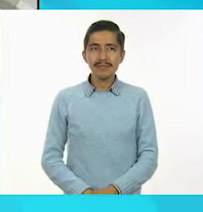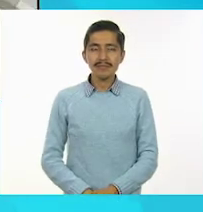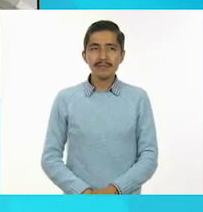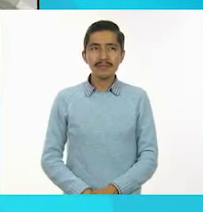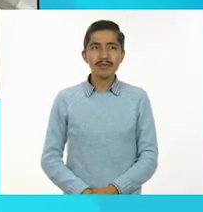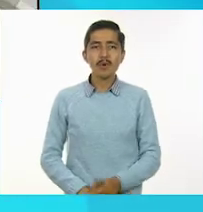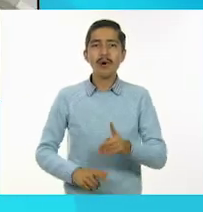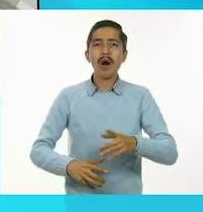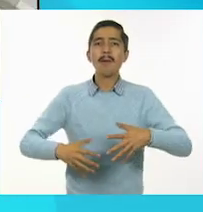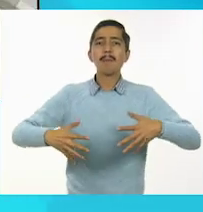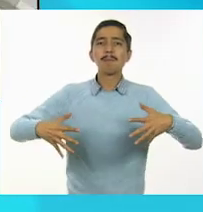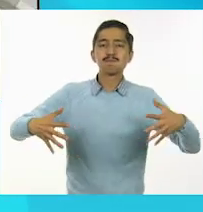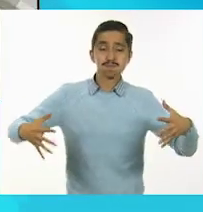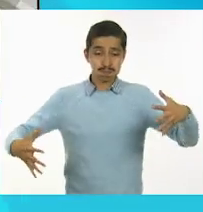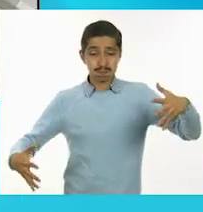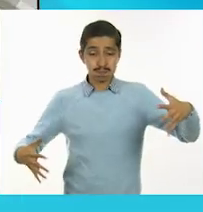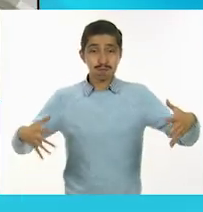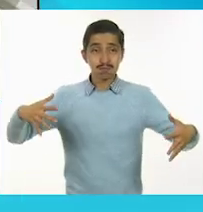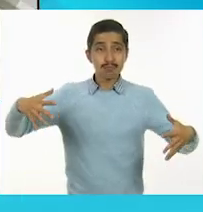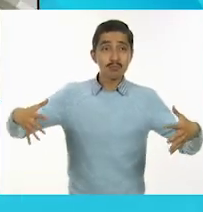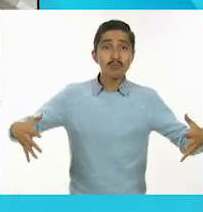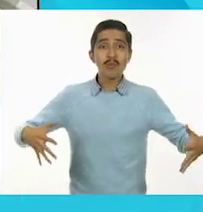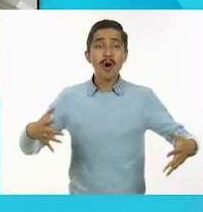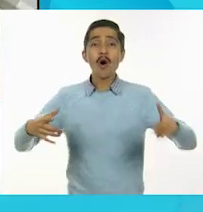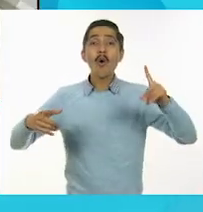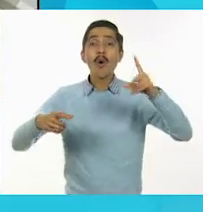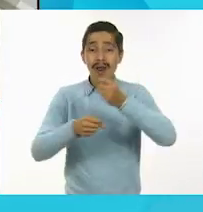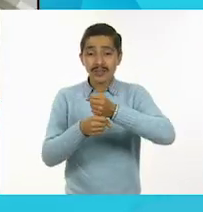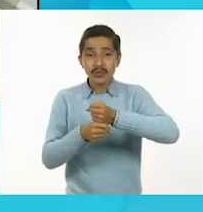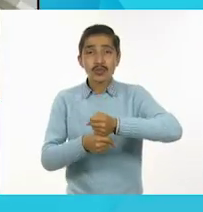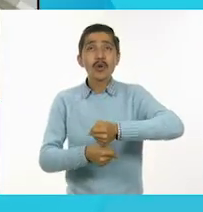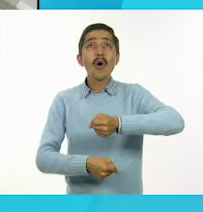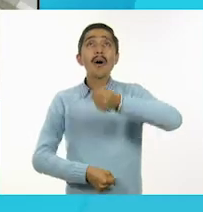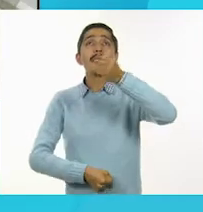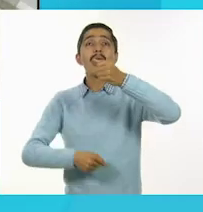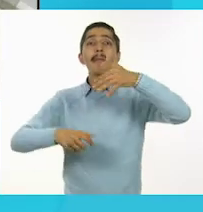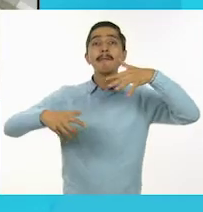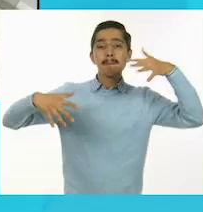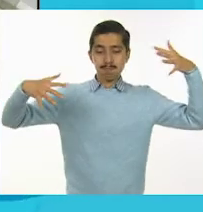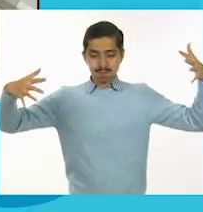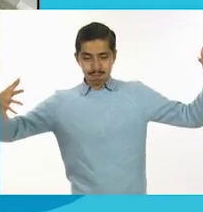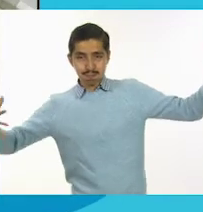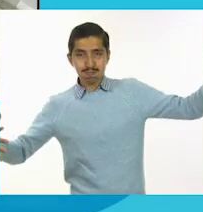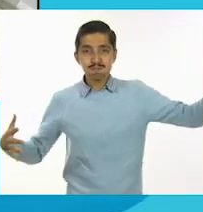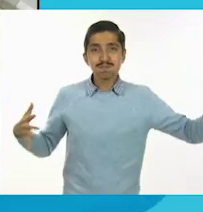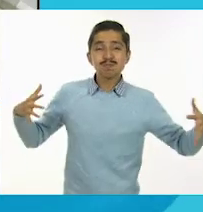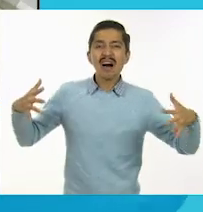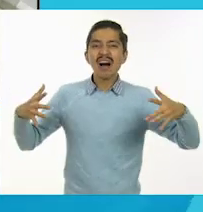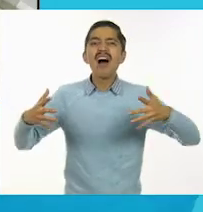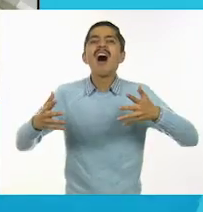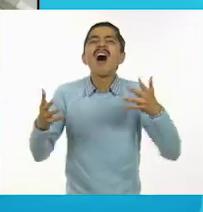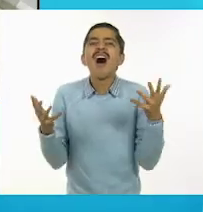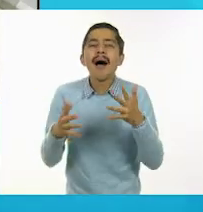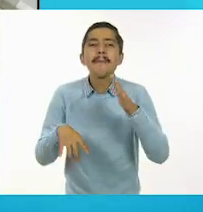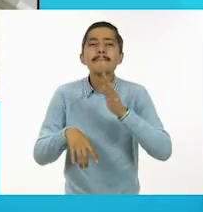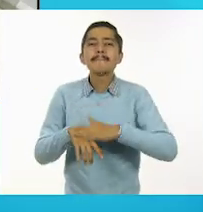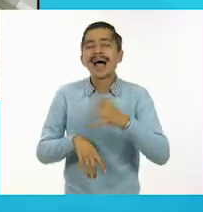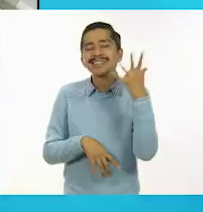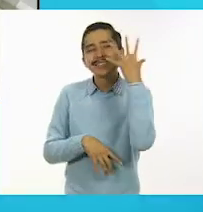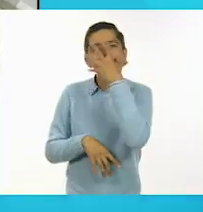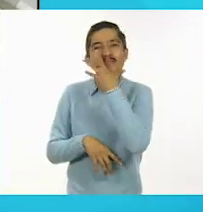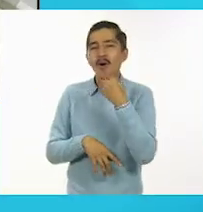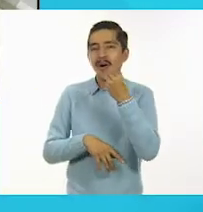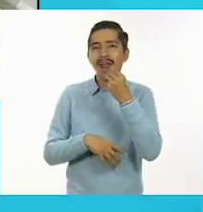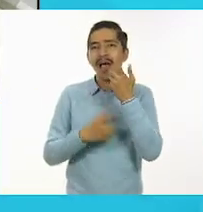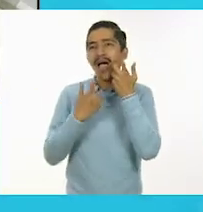sandía gorda, gorda, gorda. Era una sandía gorda, gorda, gorda. ¿Qué quería ser la más bella del